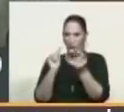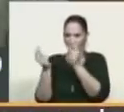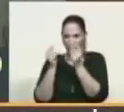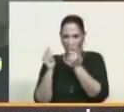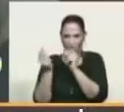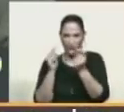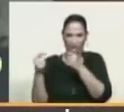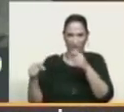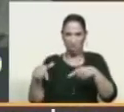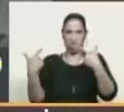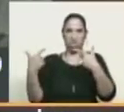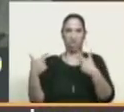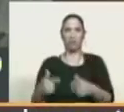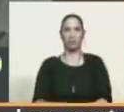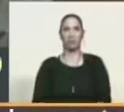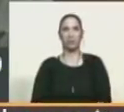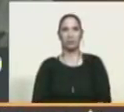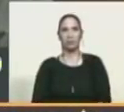Que se muerdan.